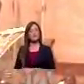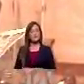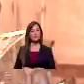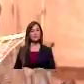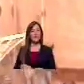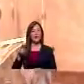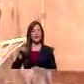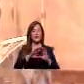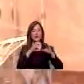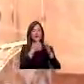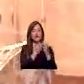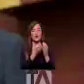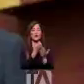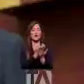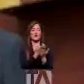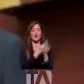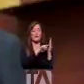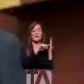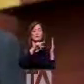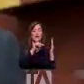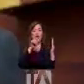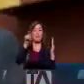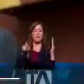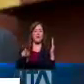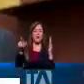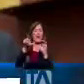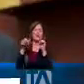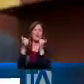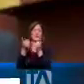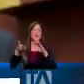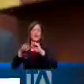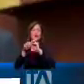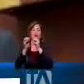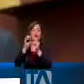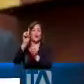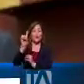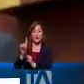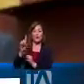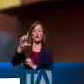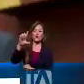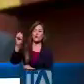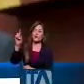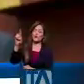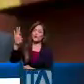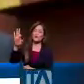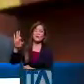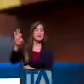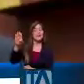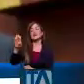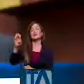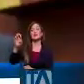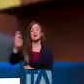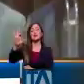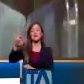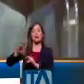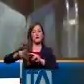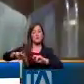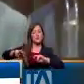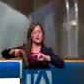asambleísta Lloret y habló de mafias. Sobre operaciones económicas sospechosas relacionadas con el